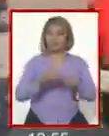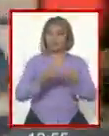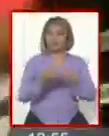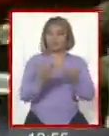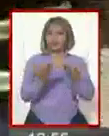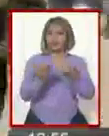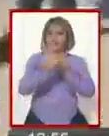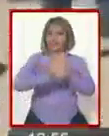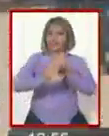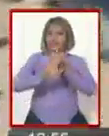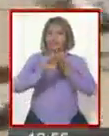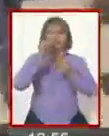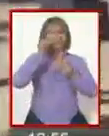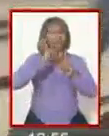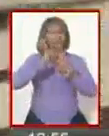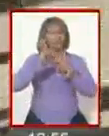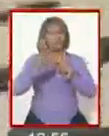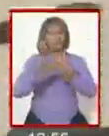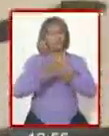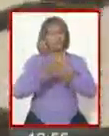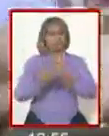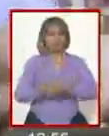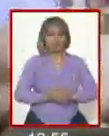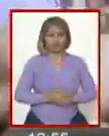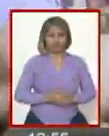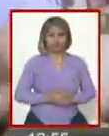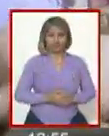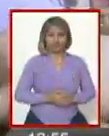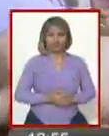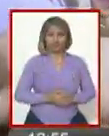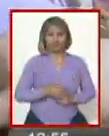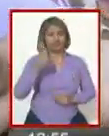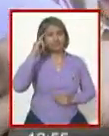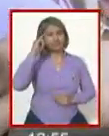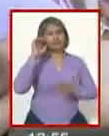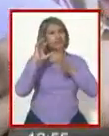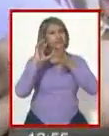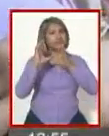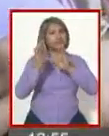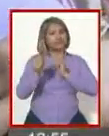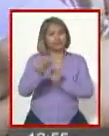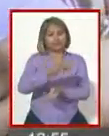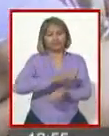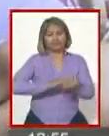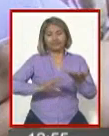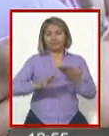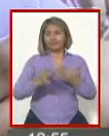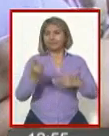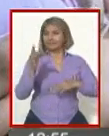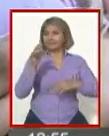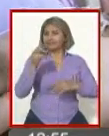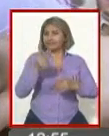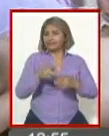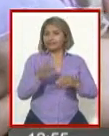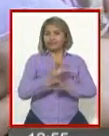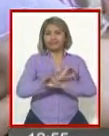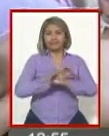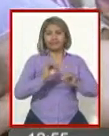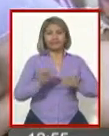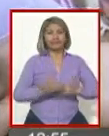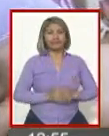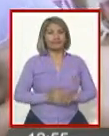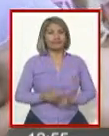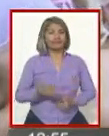por defender a una señora embarazada? Sí, exactamente, todo eso, se confundieron, yo nada que ver en ese conflicto, yo nada que ver, no tenía nada que ver,